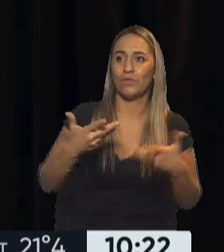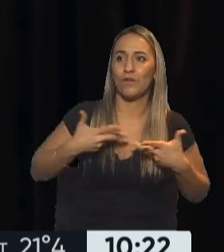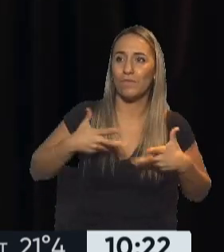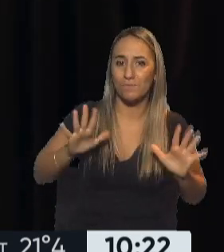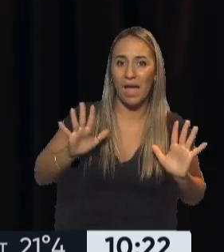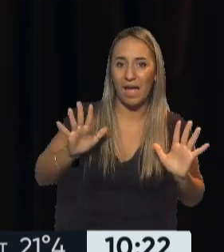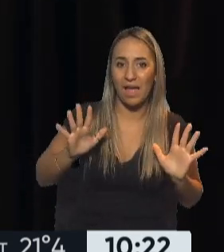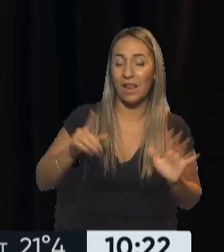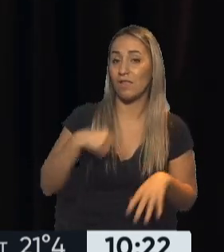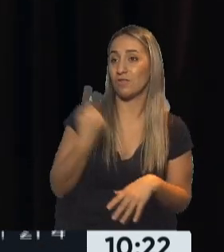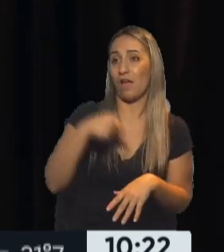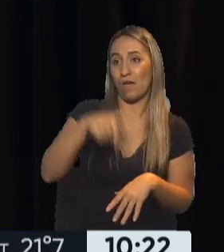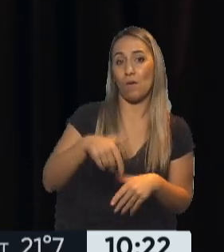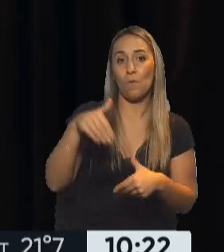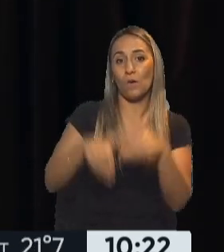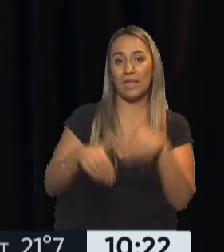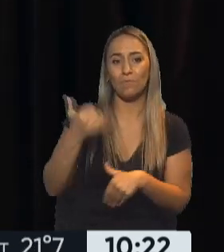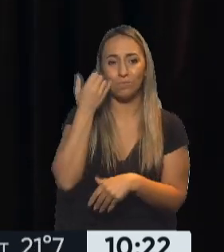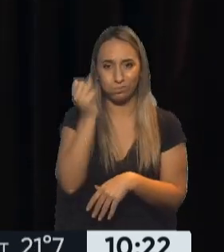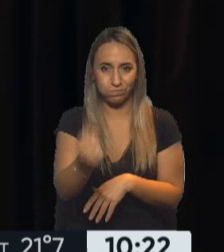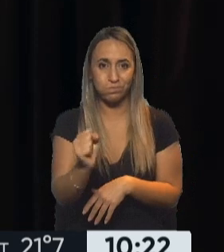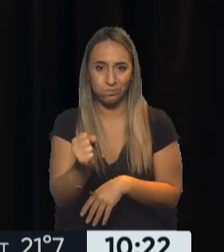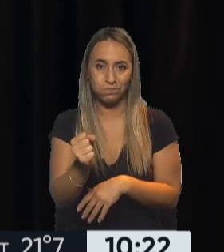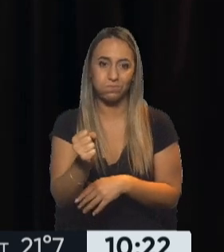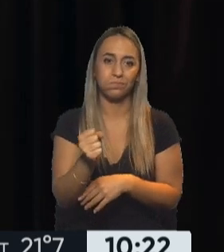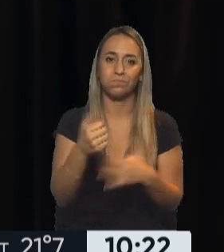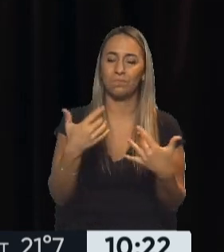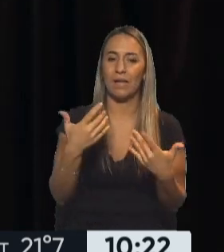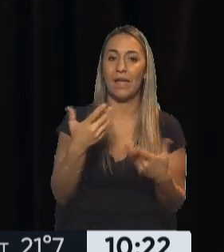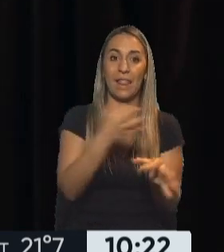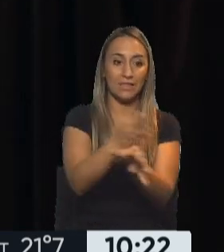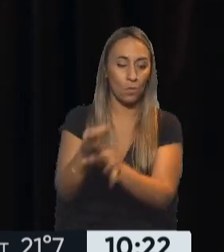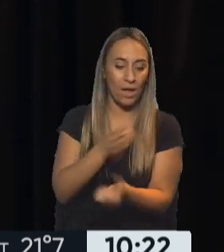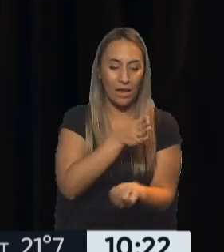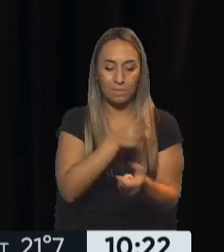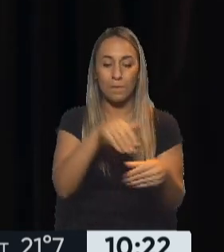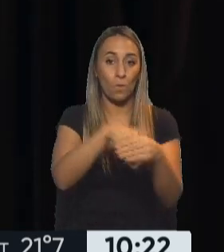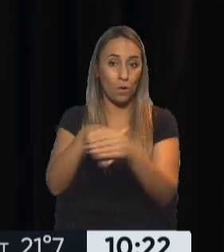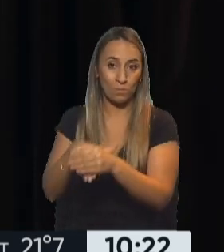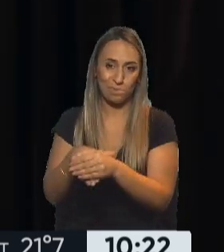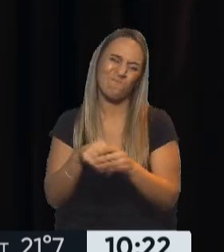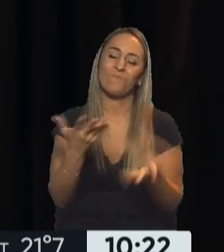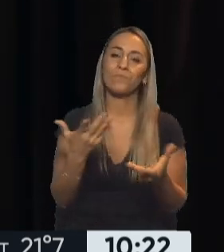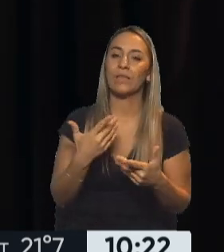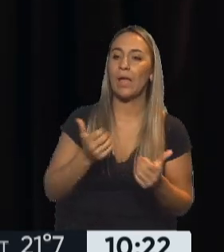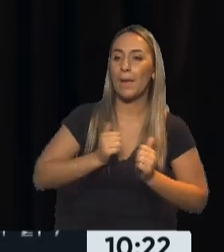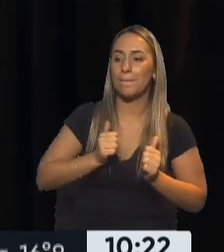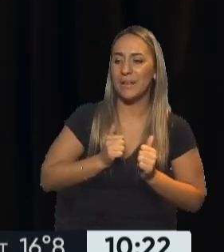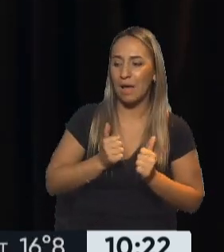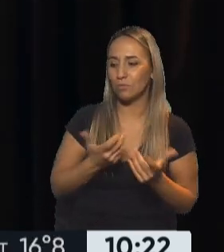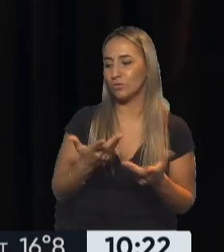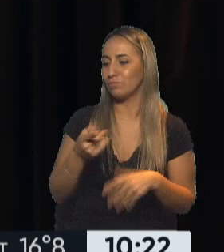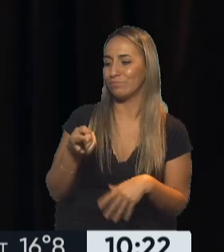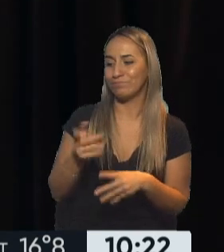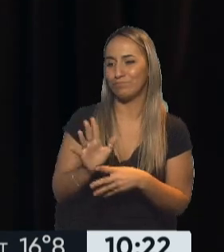estamos votando, ya lo vimos, con más fluidez en las escuelas. Y bueno, no, vamos a esperar los